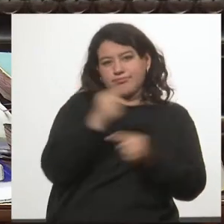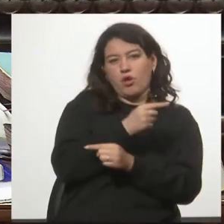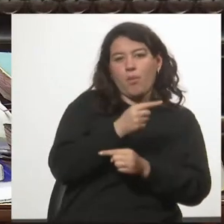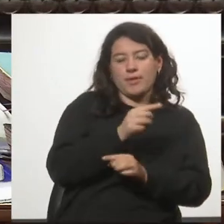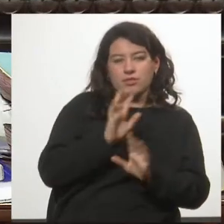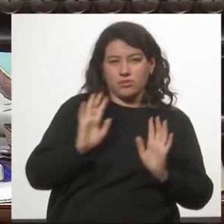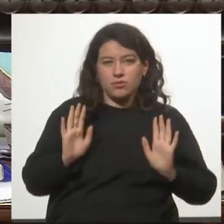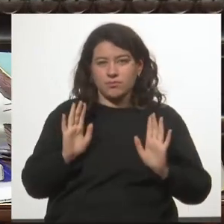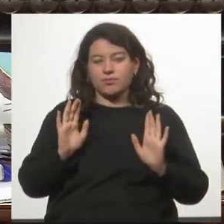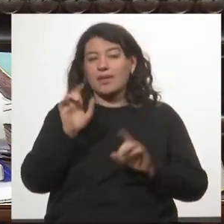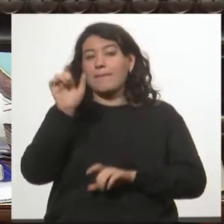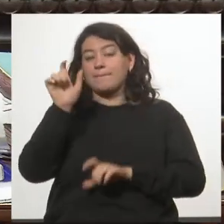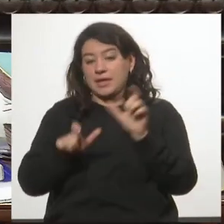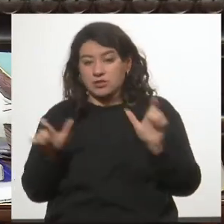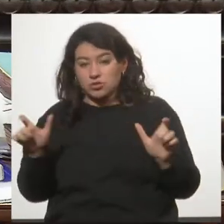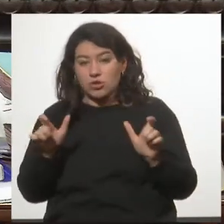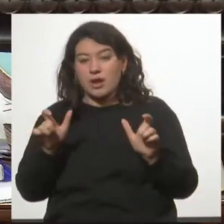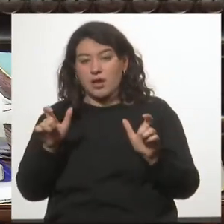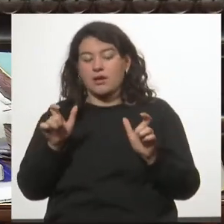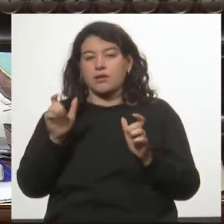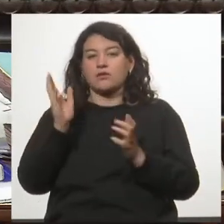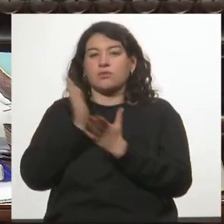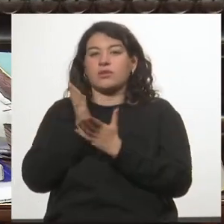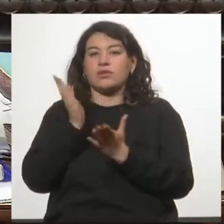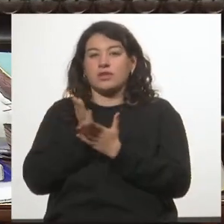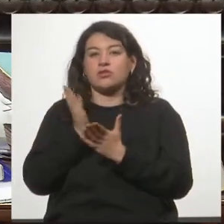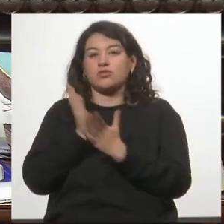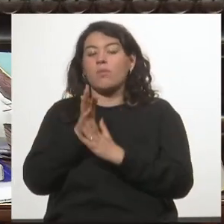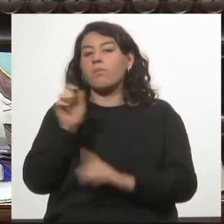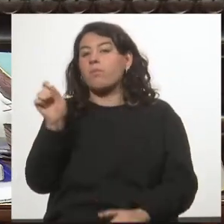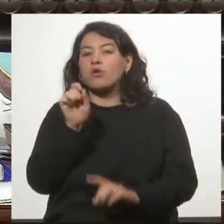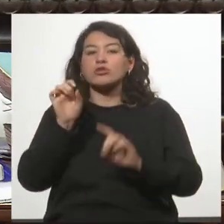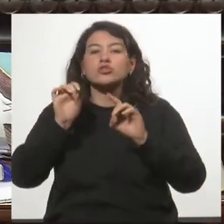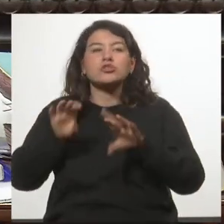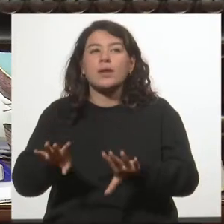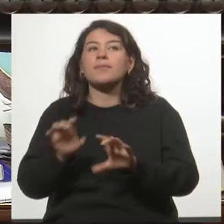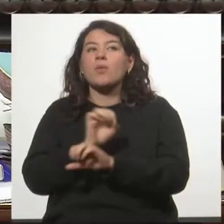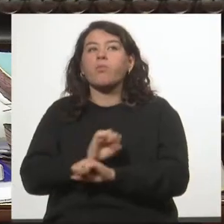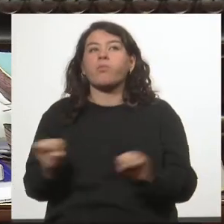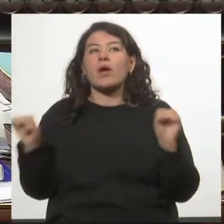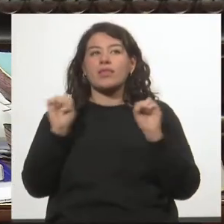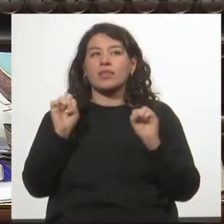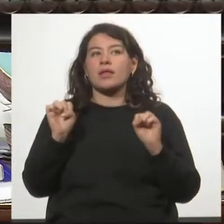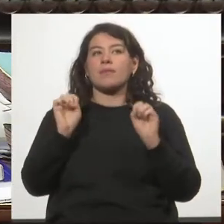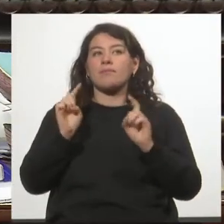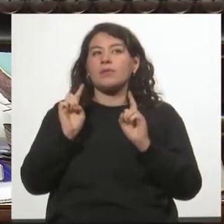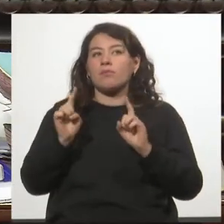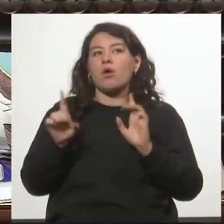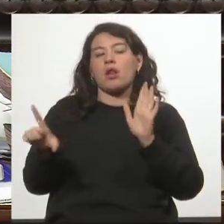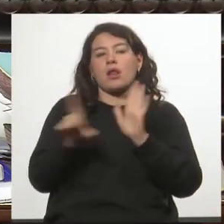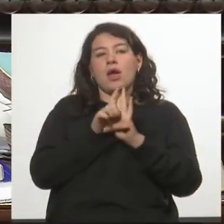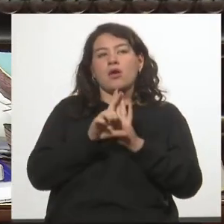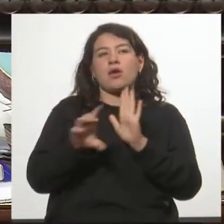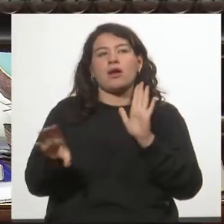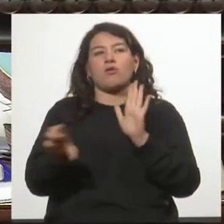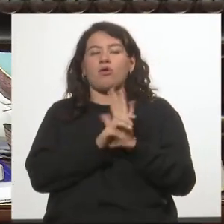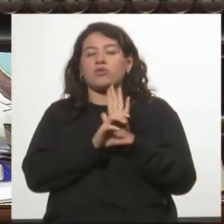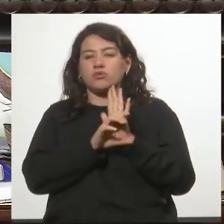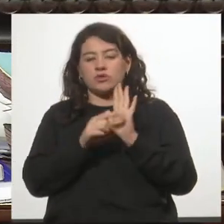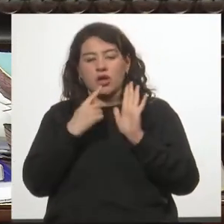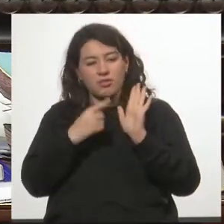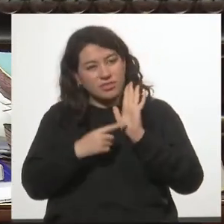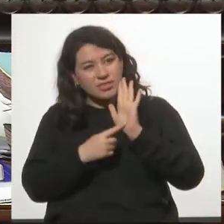opuesto las personas jurídicas de derecho público sólo pueden hacer aquello que la ley o la constitución les